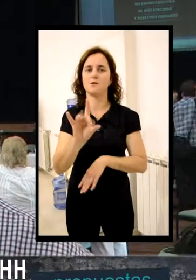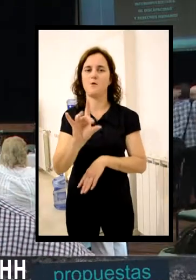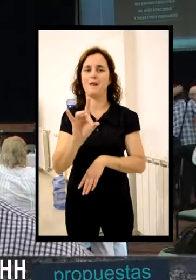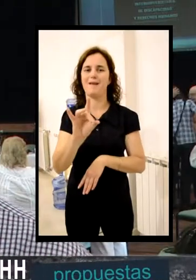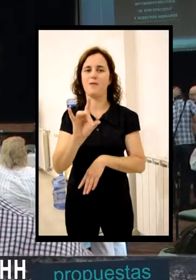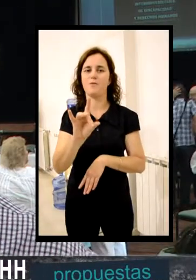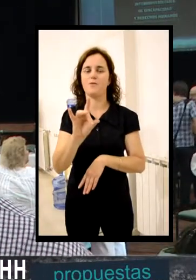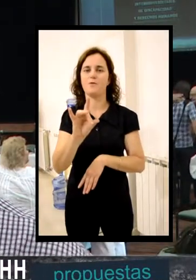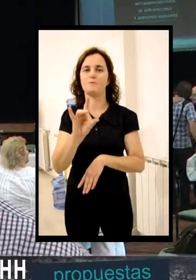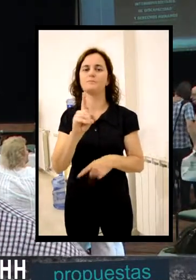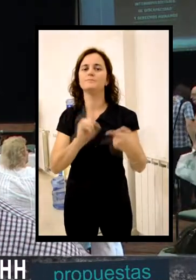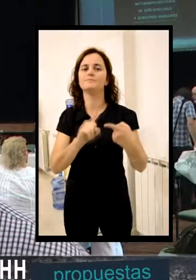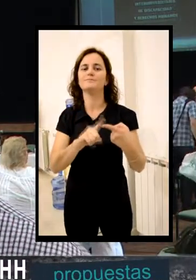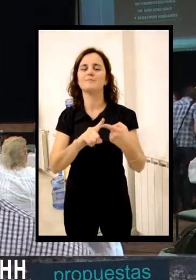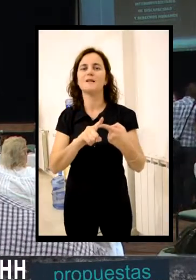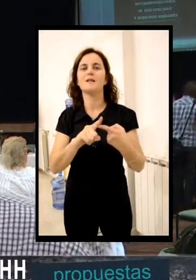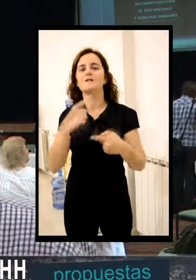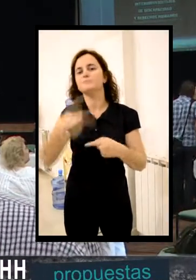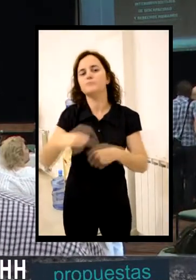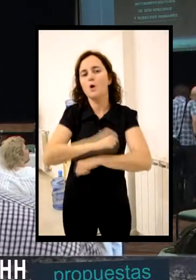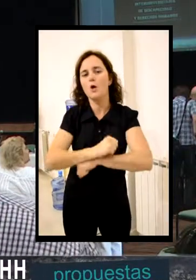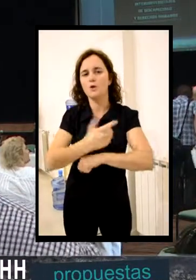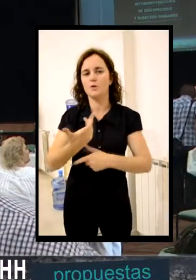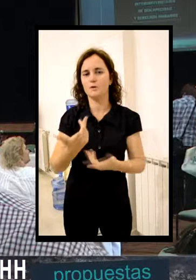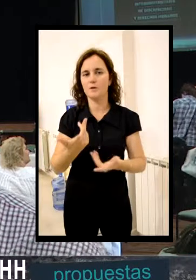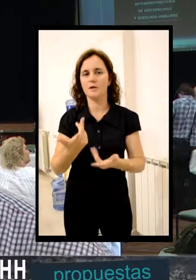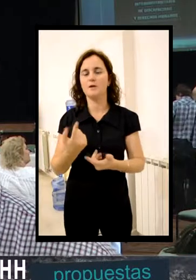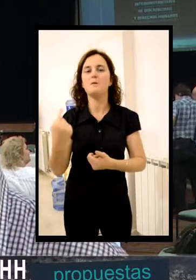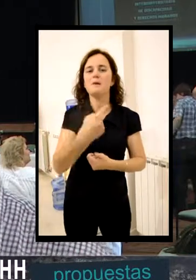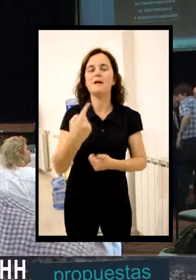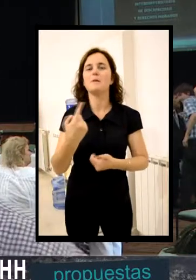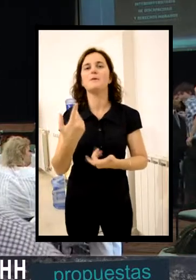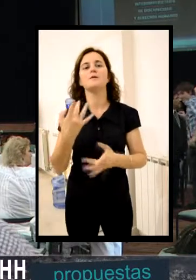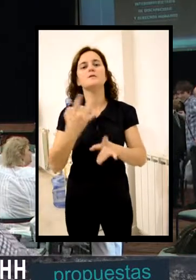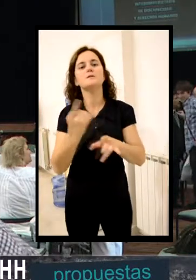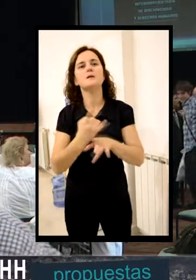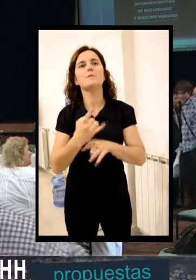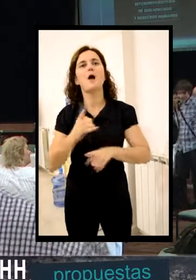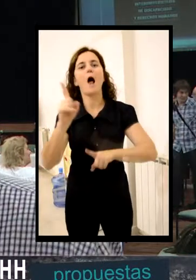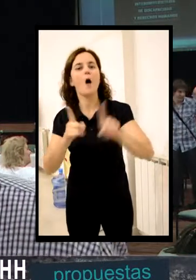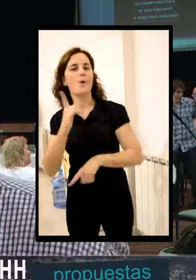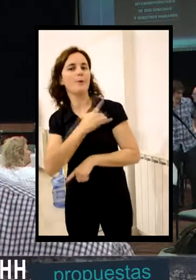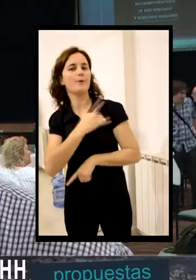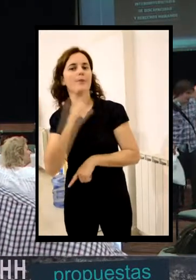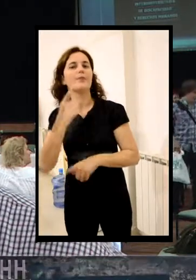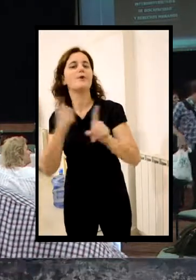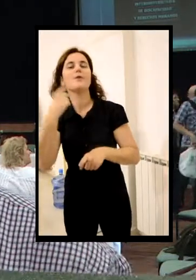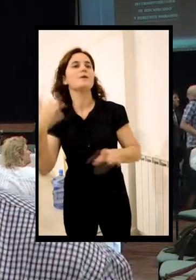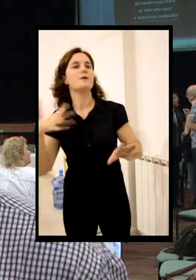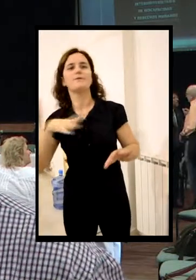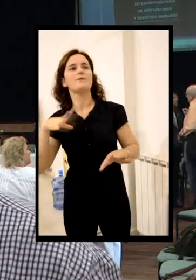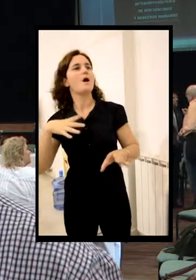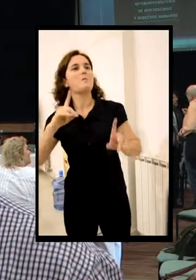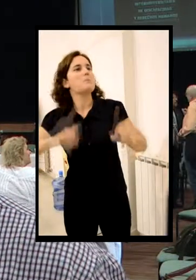lo que tiene que ver con lo actitudinal primero porque la mejor excusa que tenemos los docentes universitarios es decir que no estamos